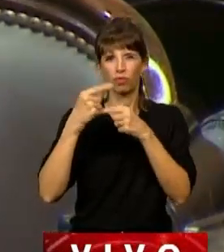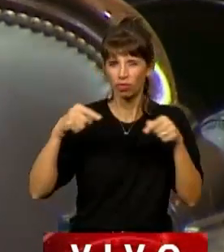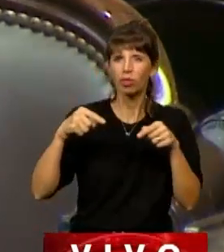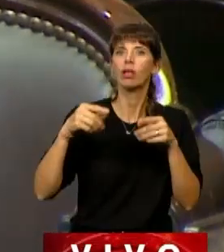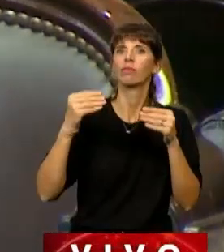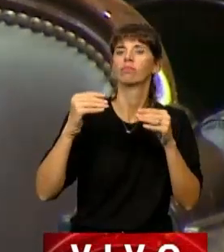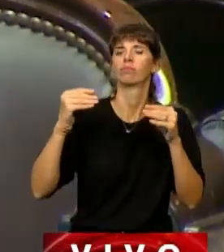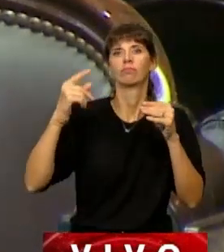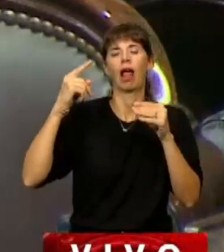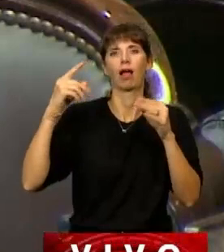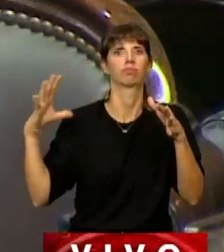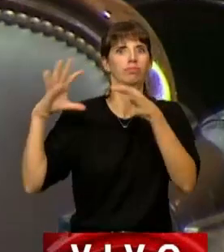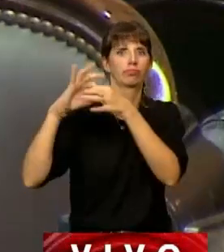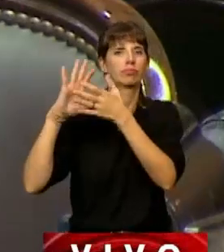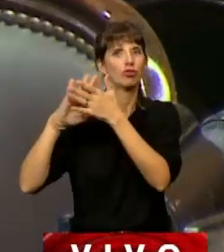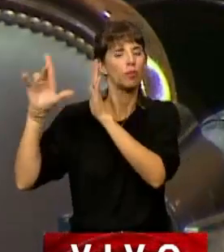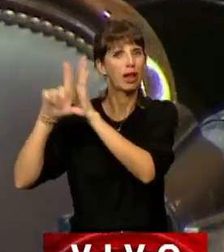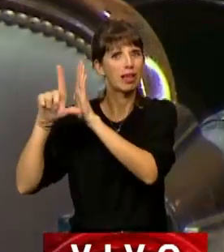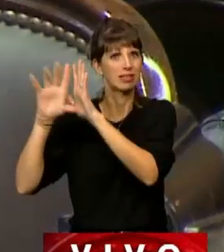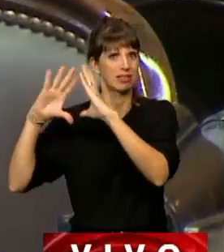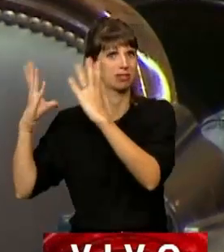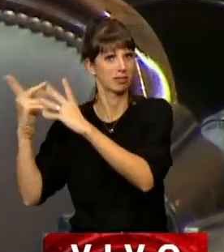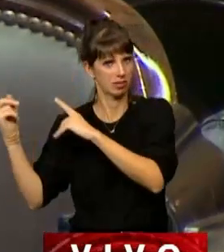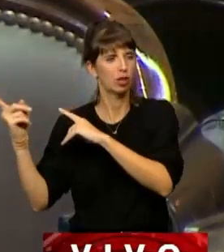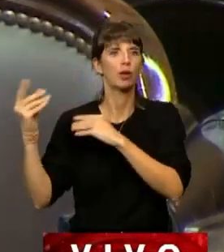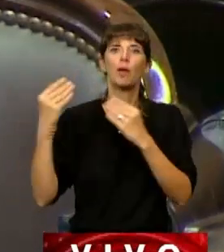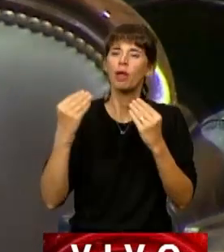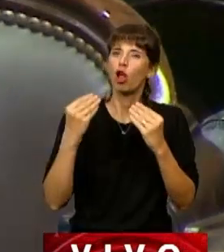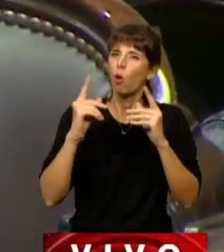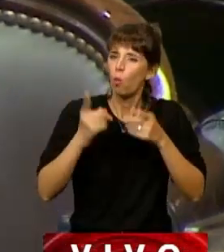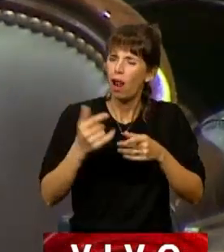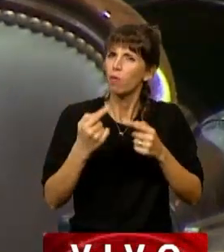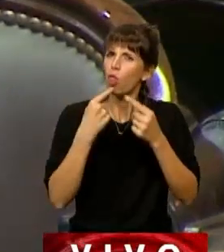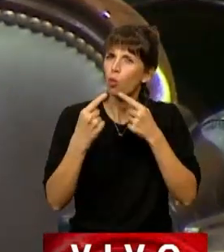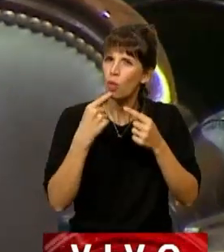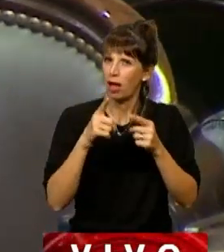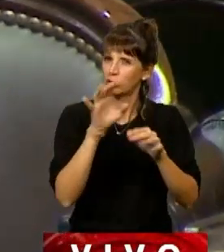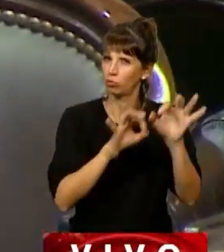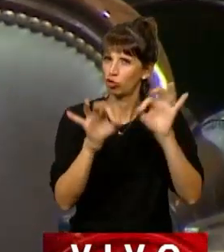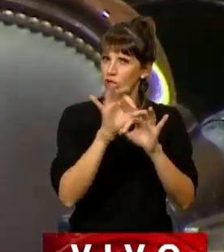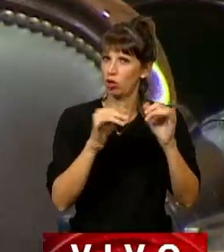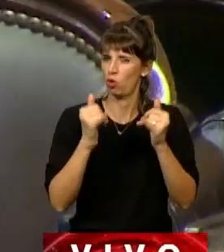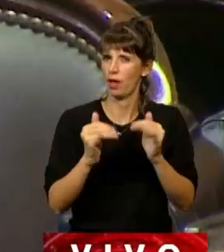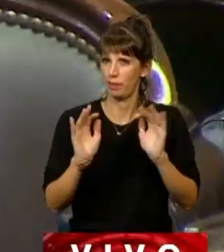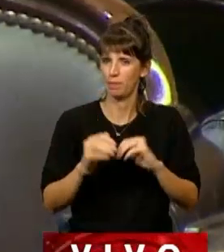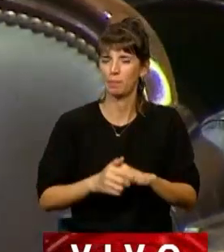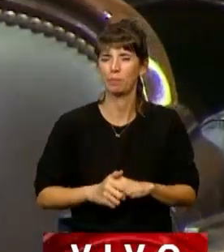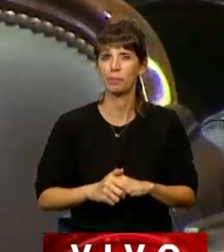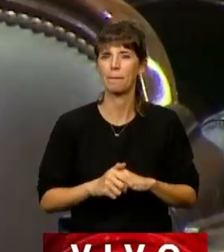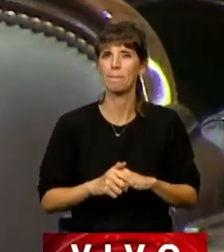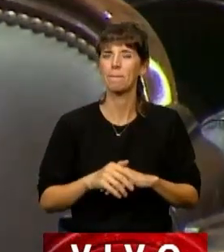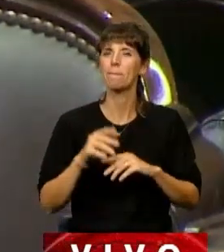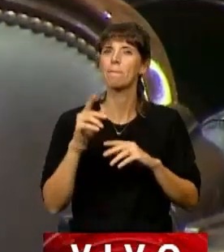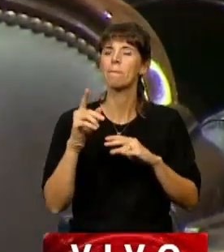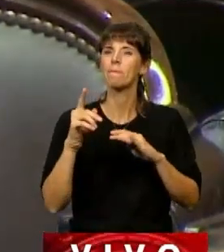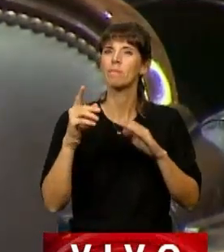normas internacionales. Pero obviamente hay muchas dudas que este proyecto genera. La Junta